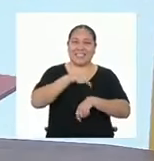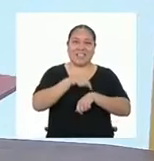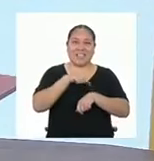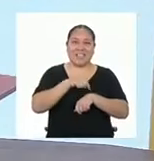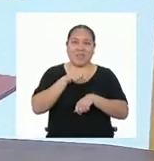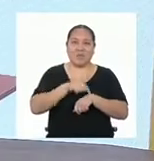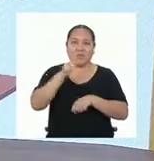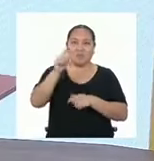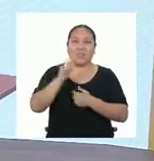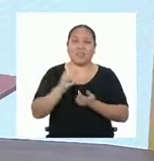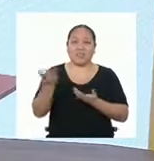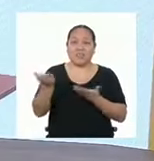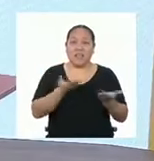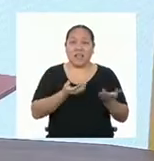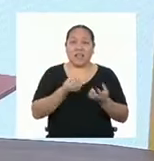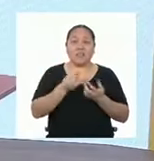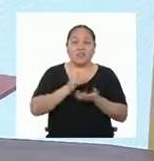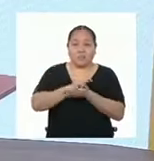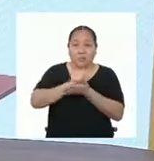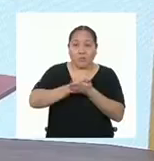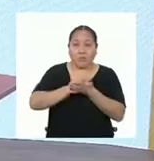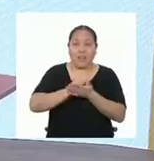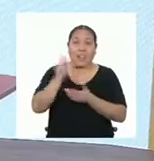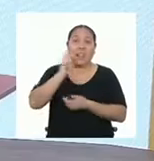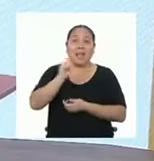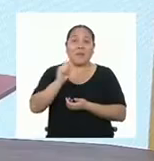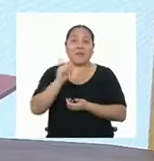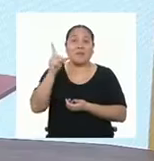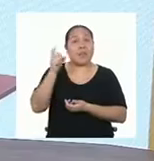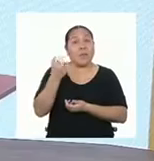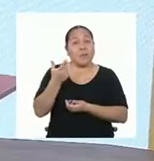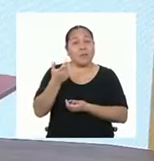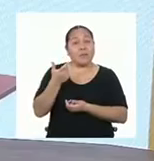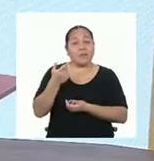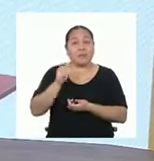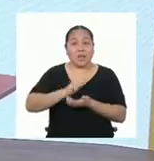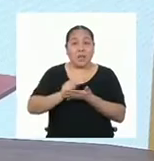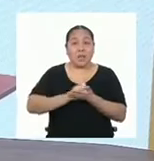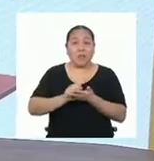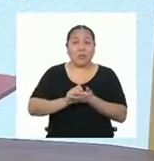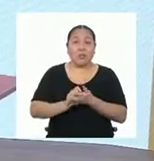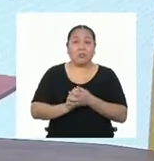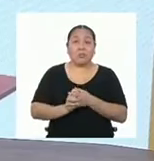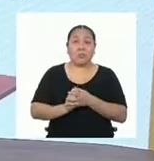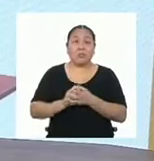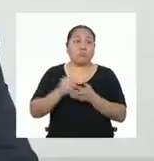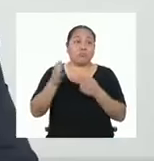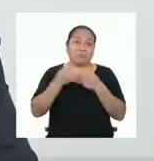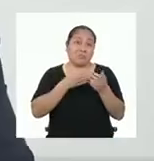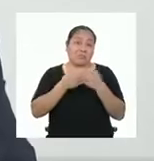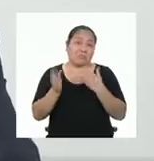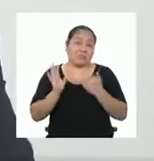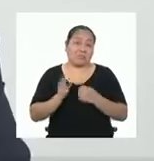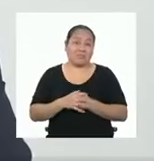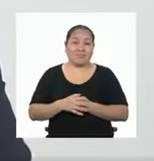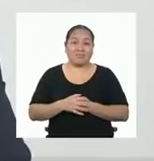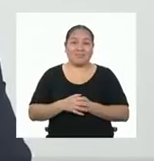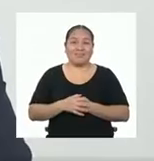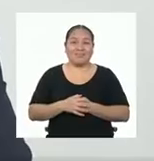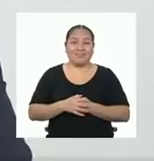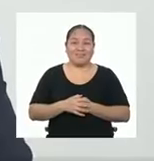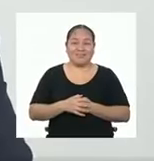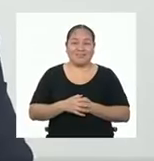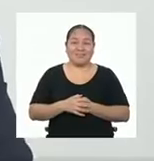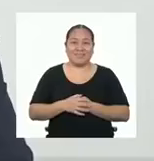momento donde deben sacar sus cosas para apuntar Lápiz, lapicero, pluma Lo que sea que tengan a la mano ¡Empecemos!